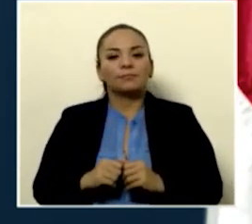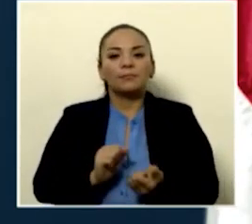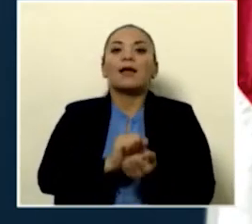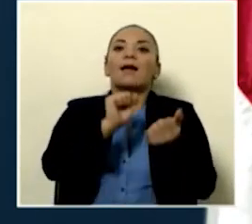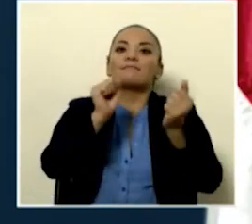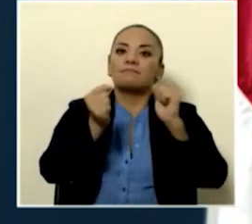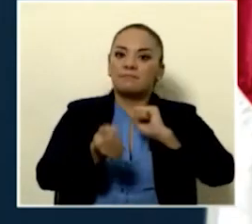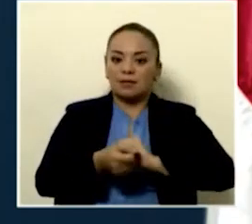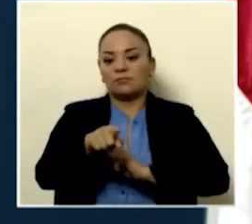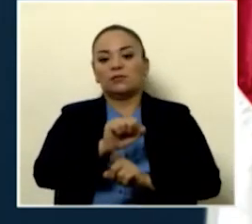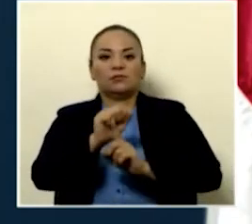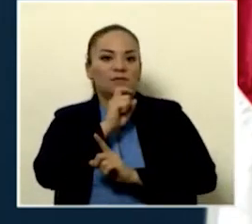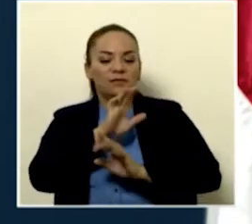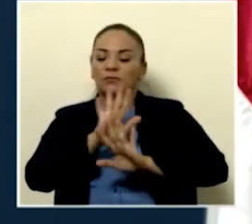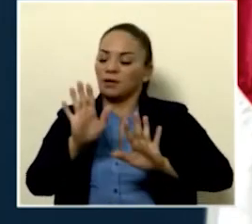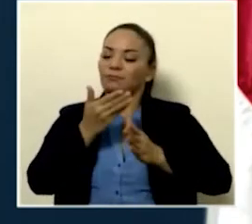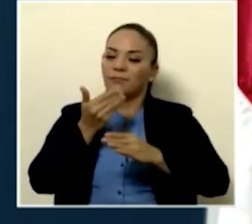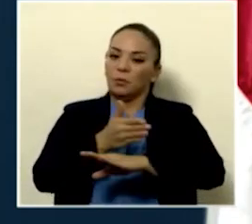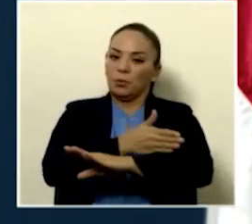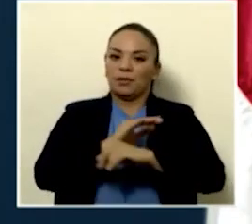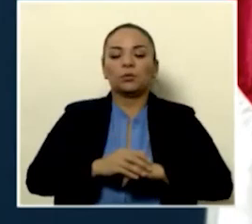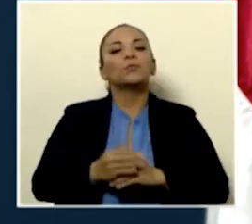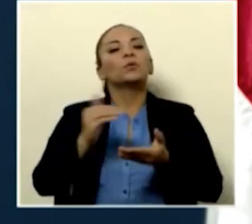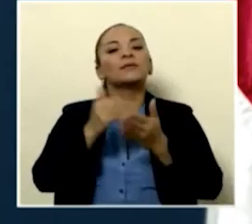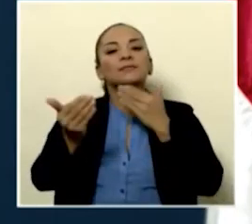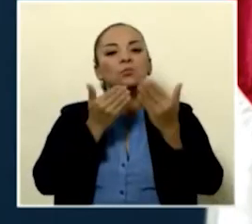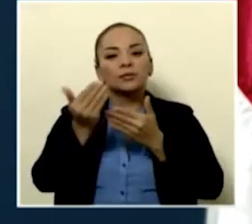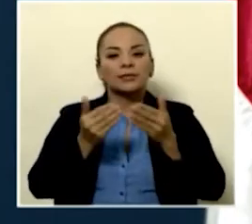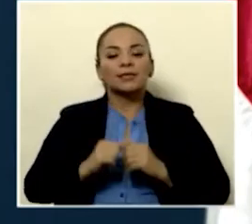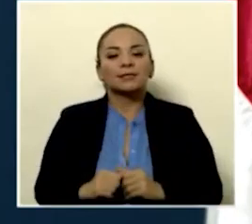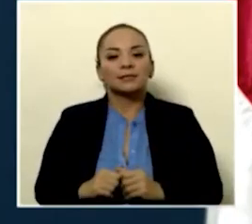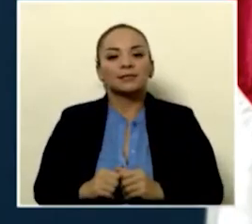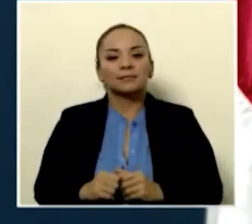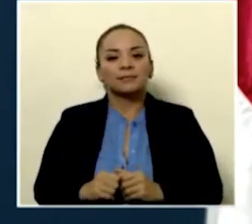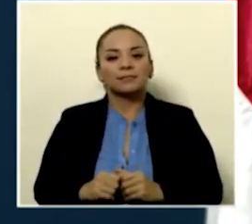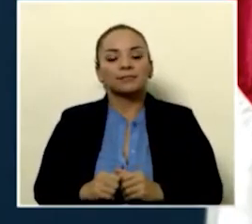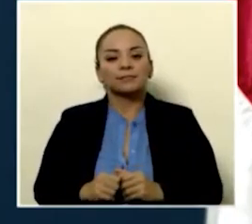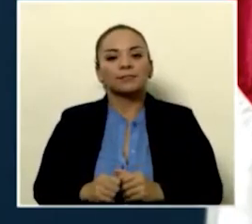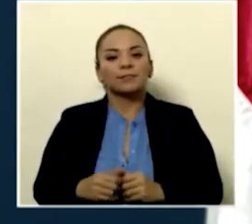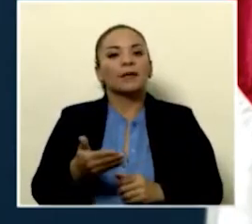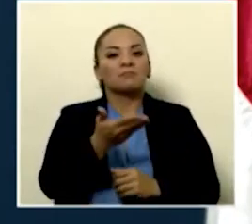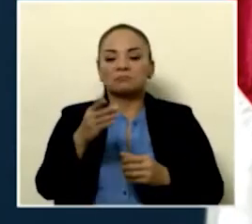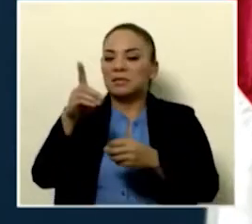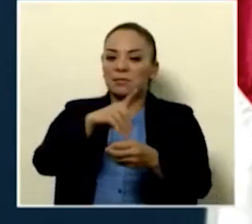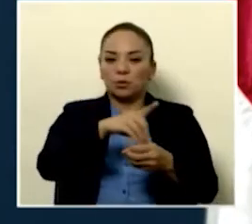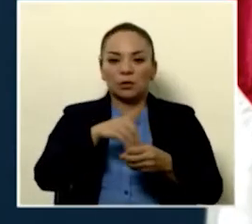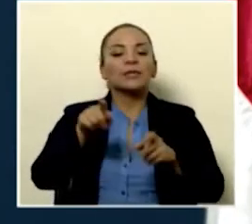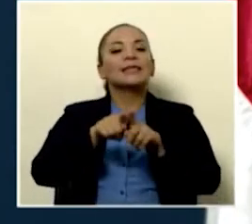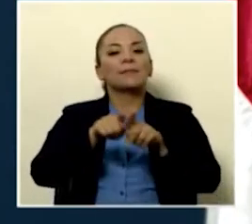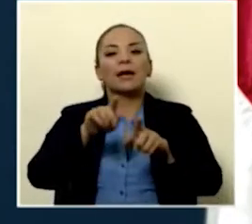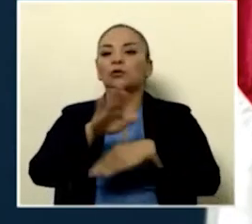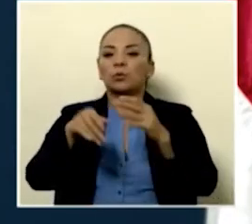ese problema y un agradecimiento de nuevo a los y las diputadas y al equipo